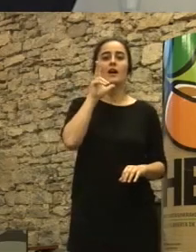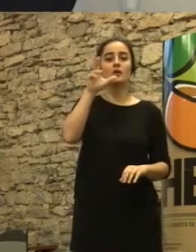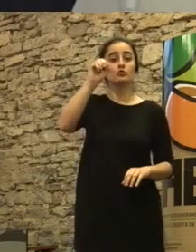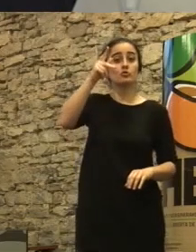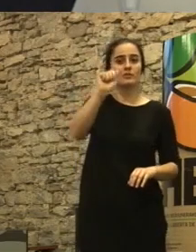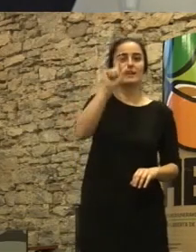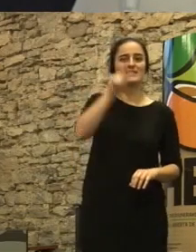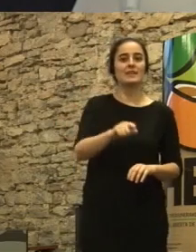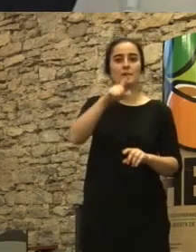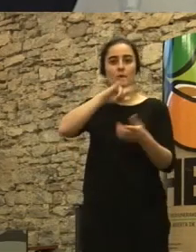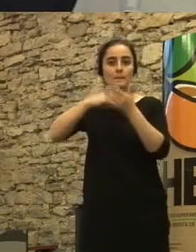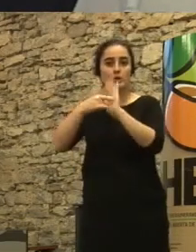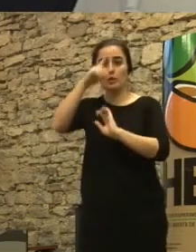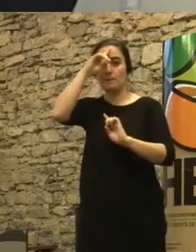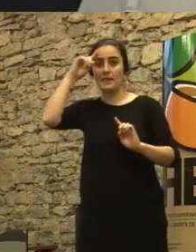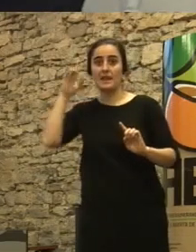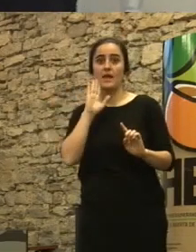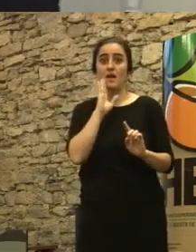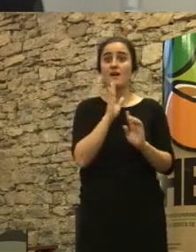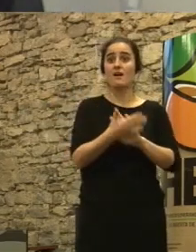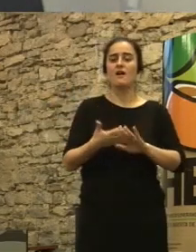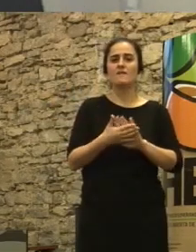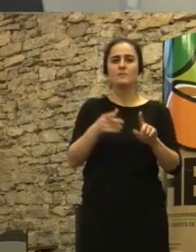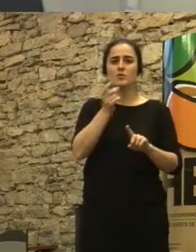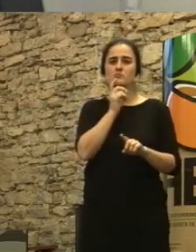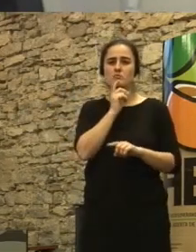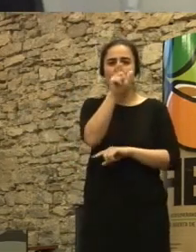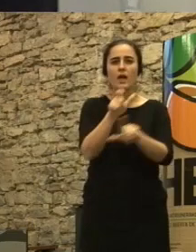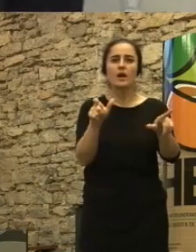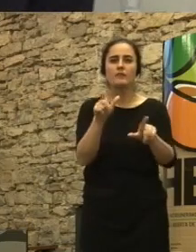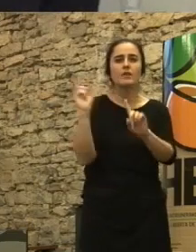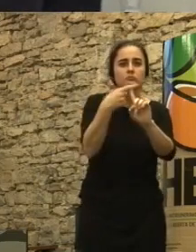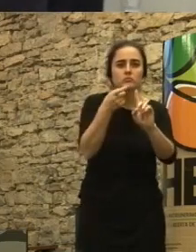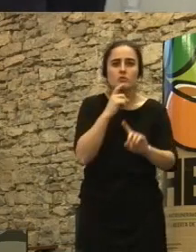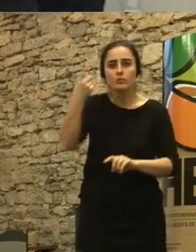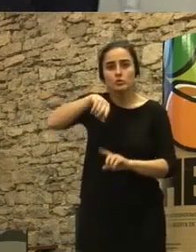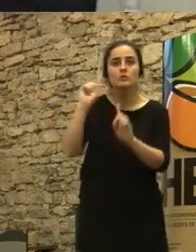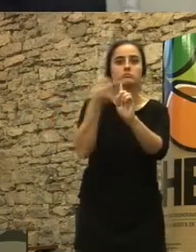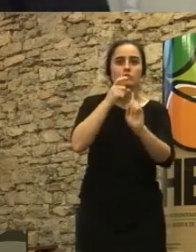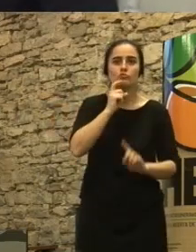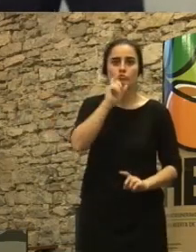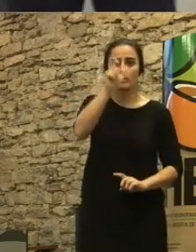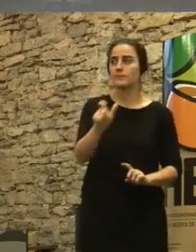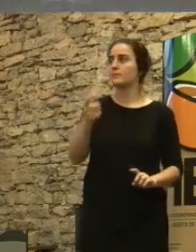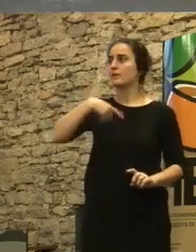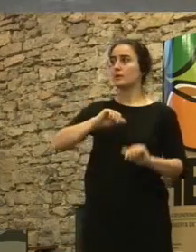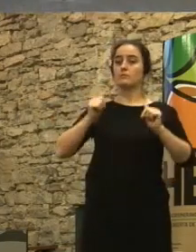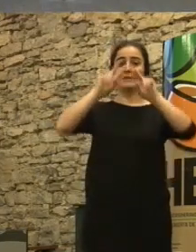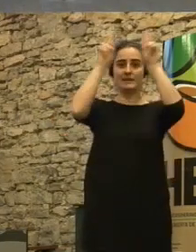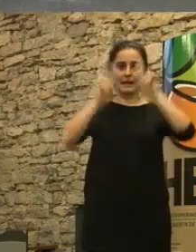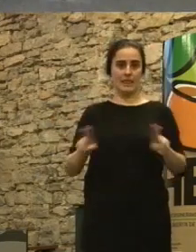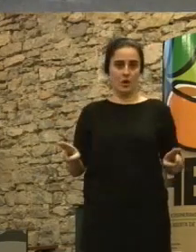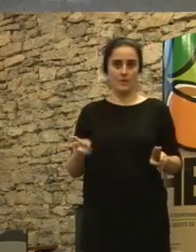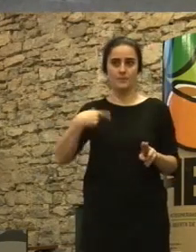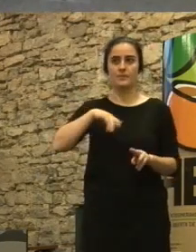de Los Madriles, cómo es ese sensor que detecta a la gente, ¿no? Sí. Porque decía, ¿cómo los localizáis? Empezamos por lo internacional. Nosotros